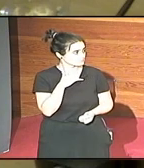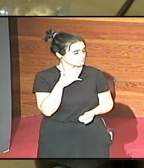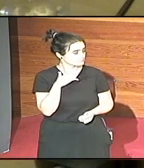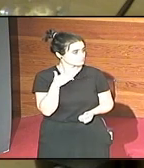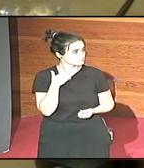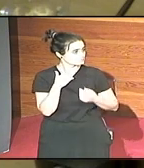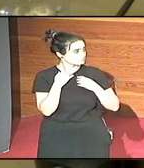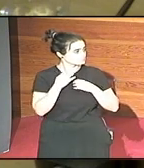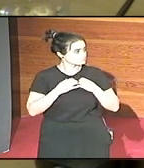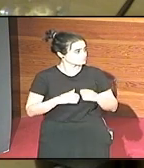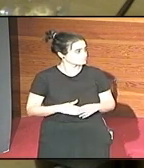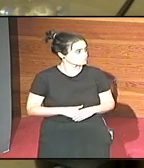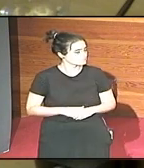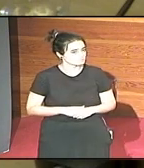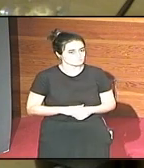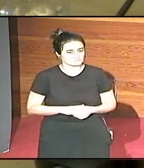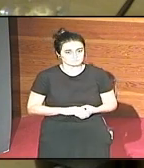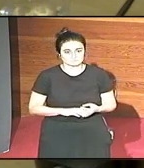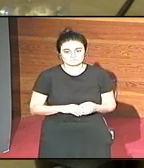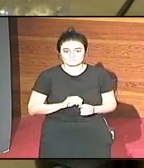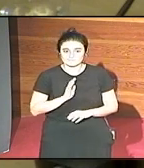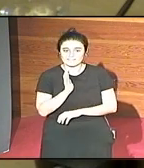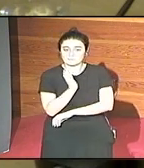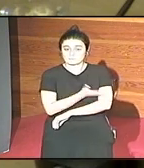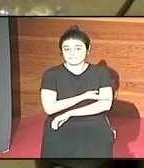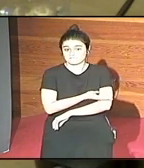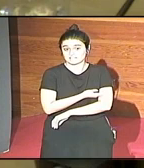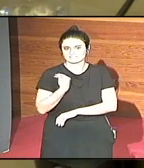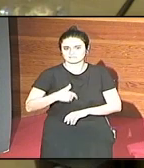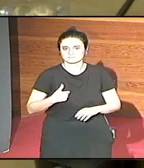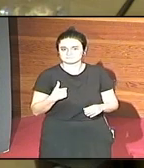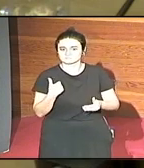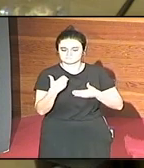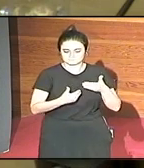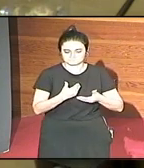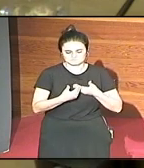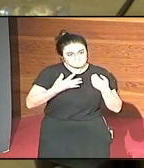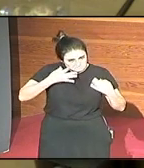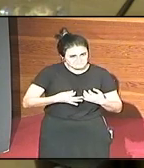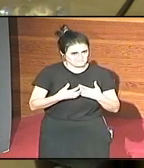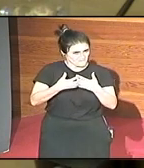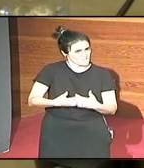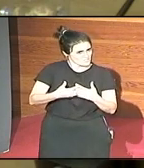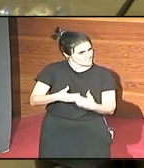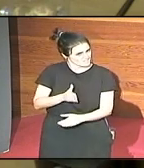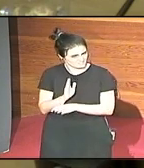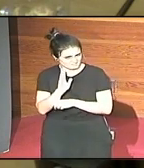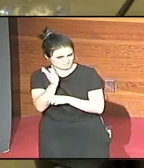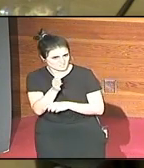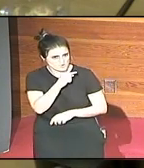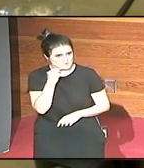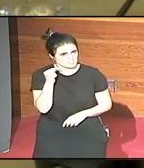las sanciones que ya están funcionando, ¿están realmente haciendo efecto o Rusia se